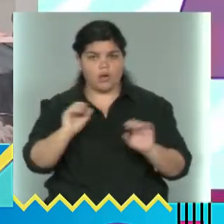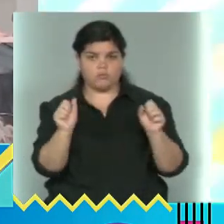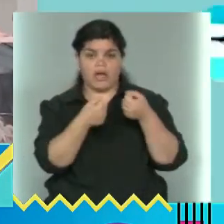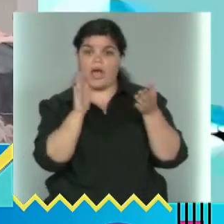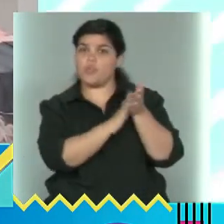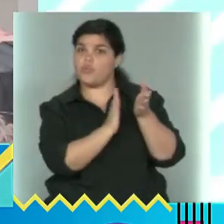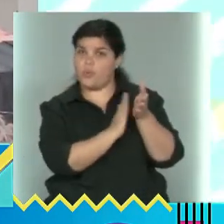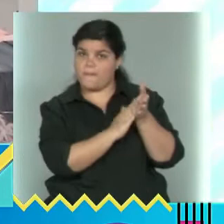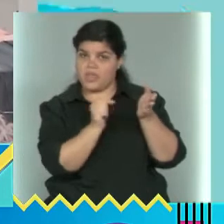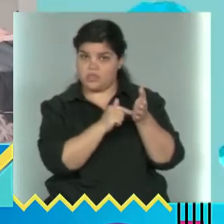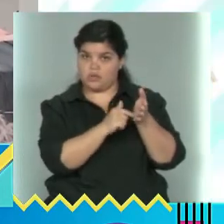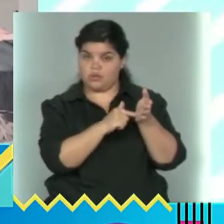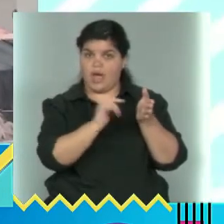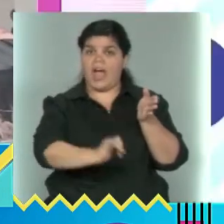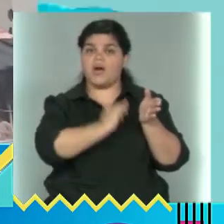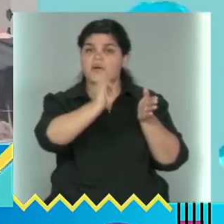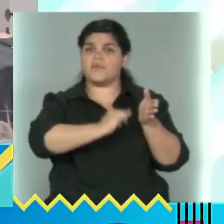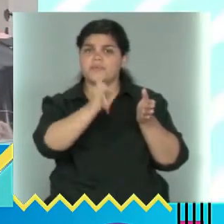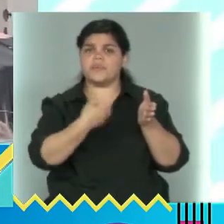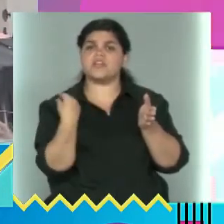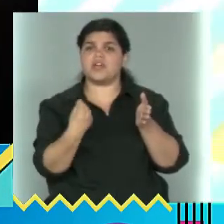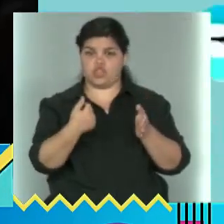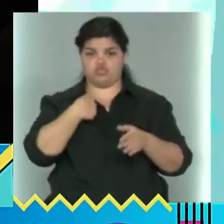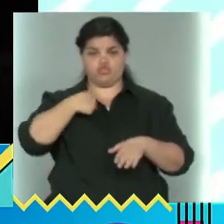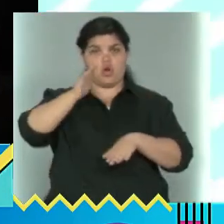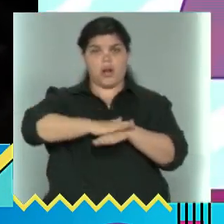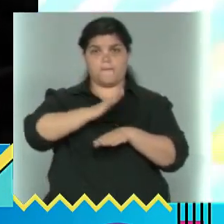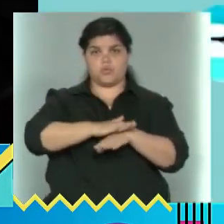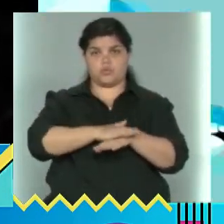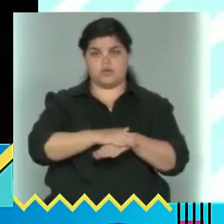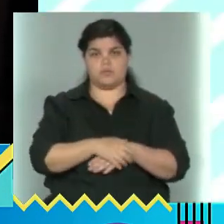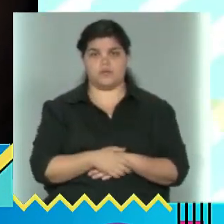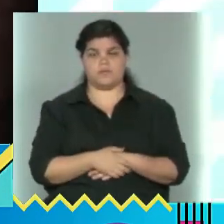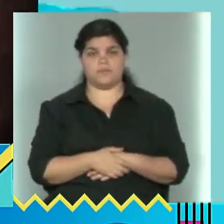un documento que decía que yo me tenía que hacer cargo de mi